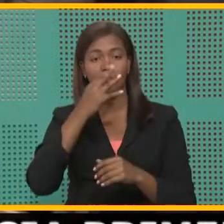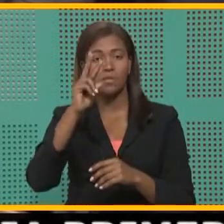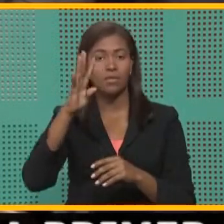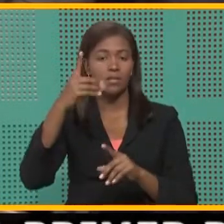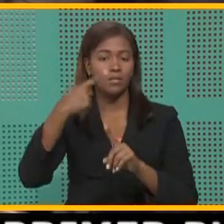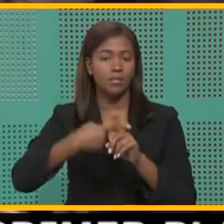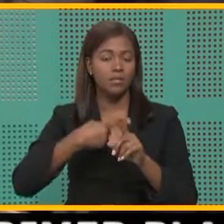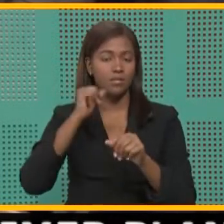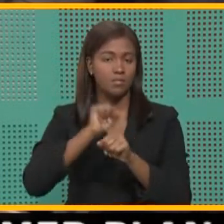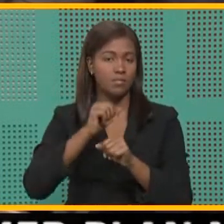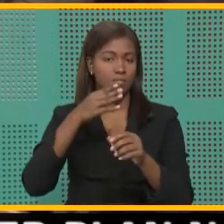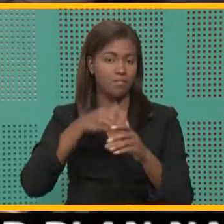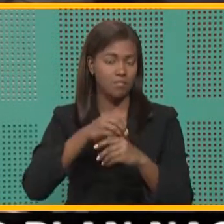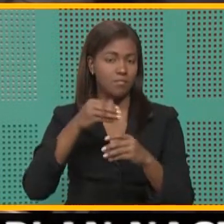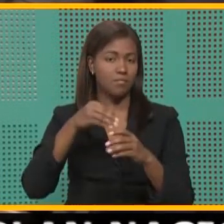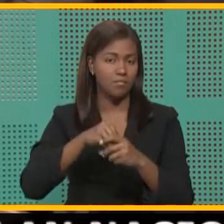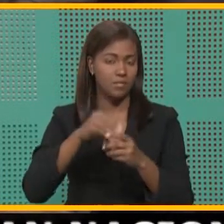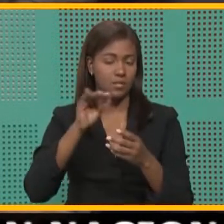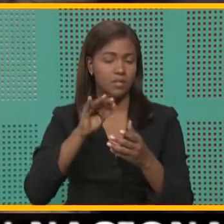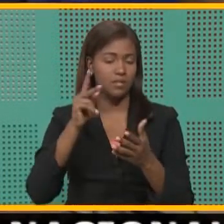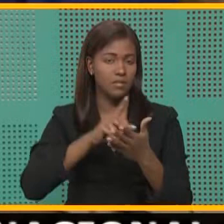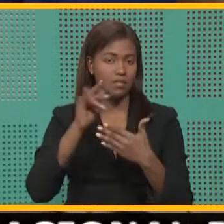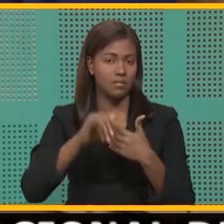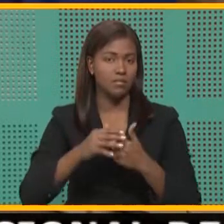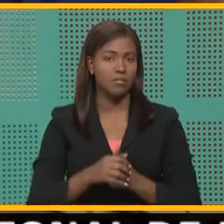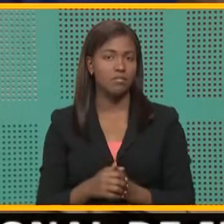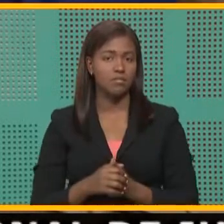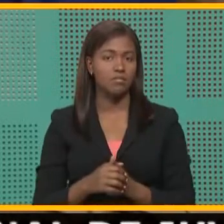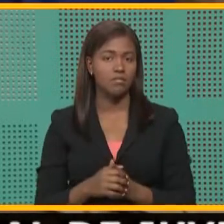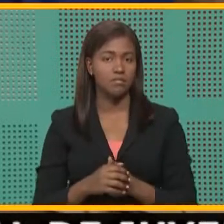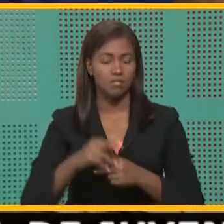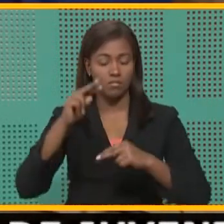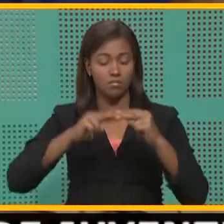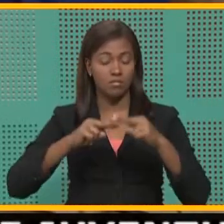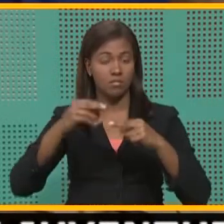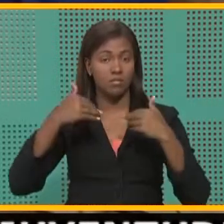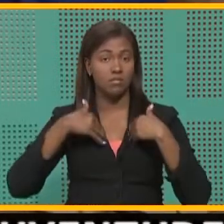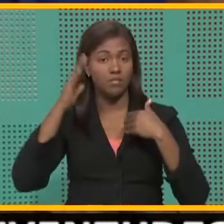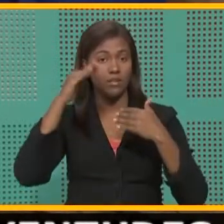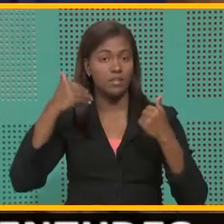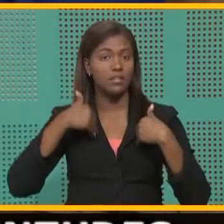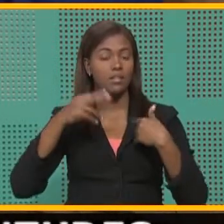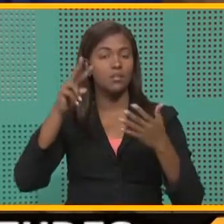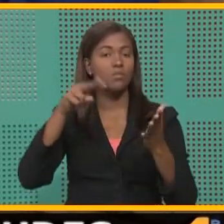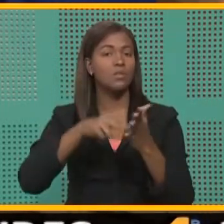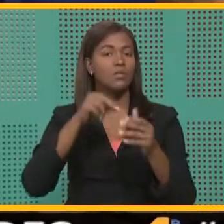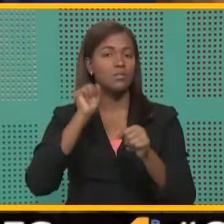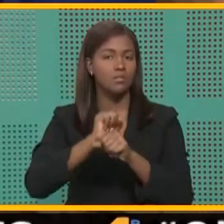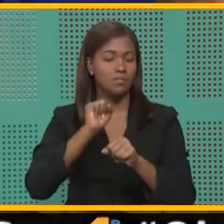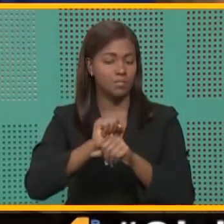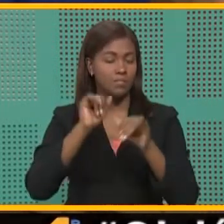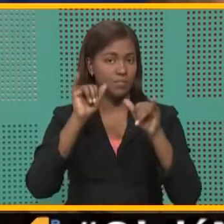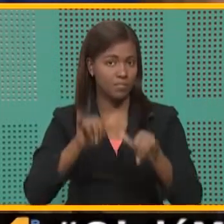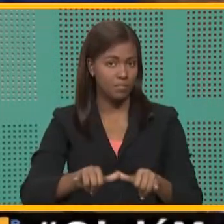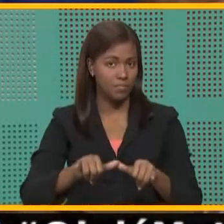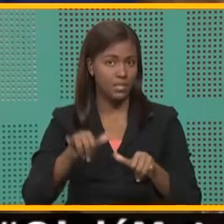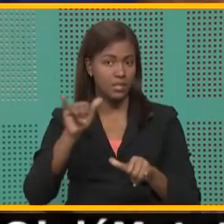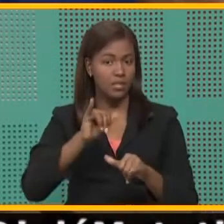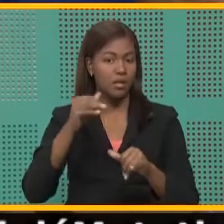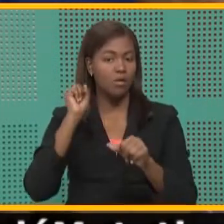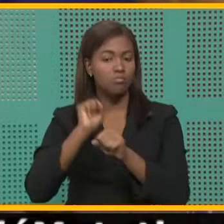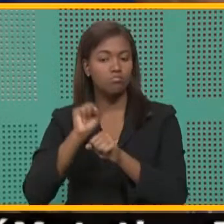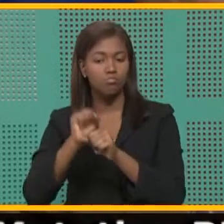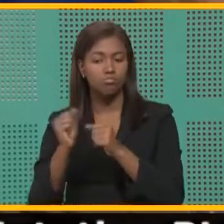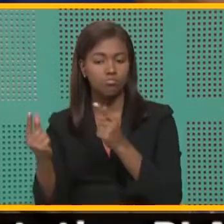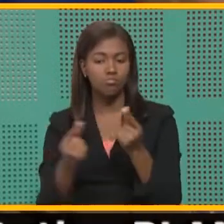esté listo el proyecto. En la construcción se estima que va a haber 2.000 empleados directos y en la